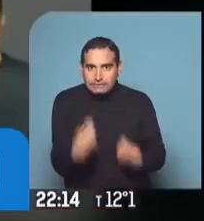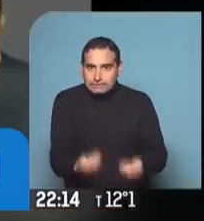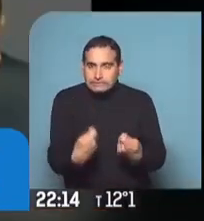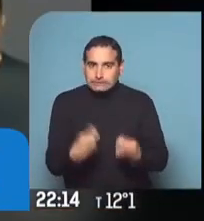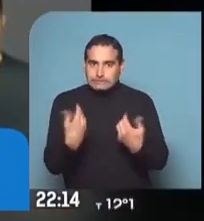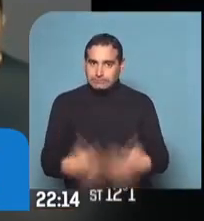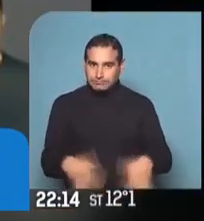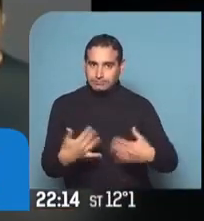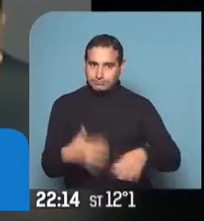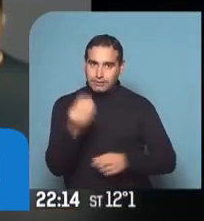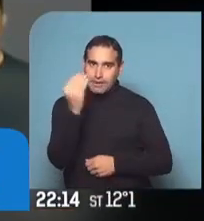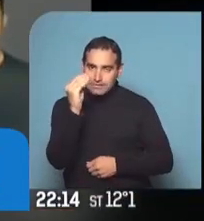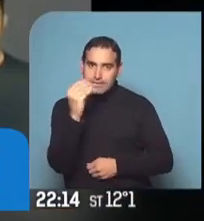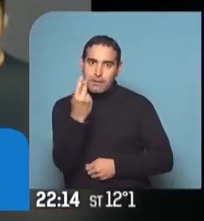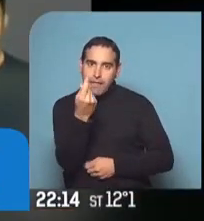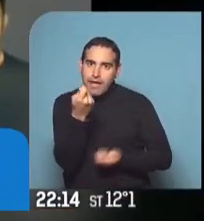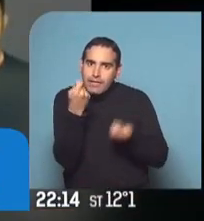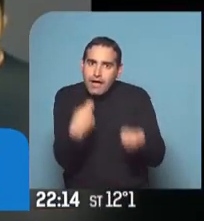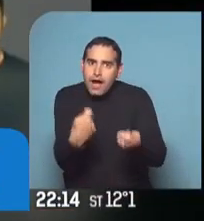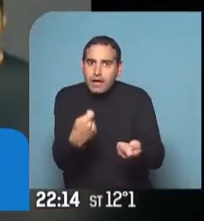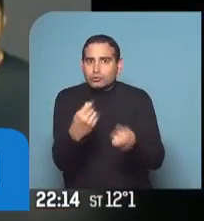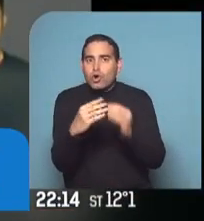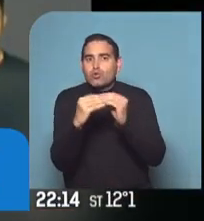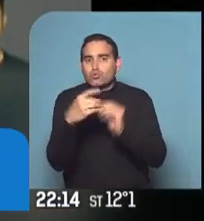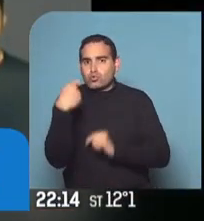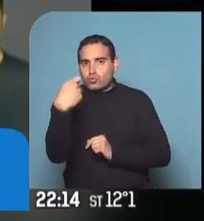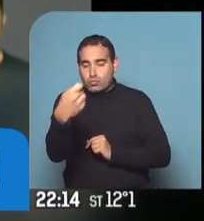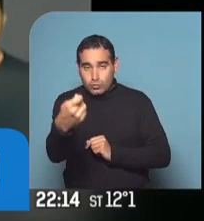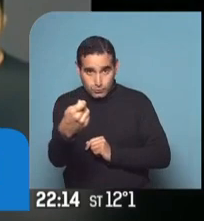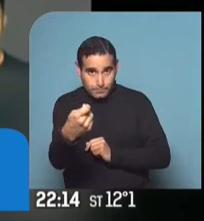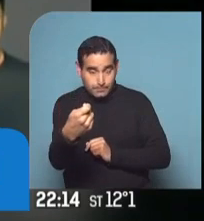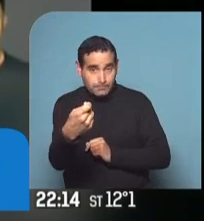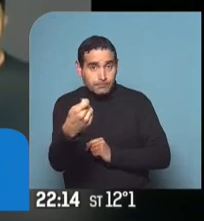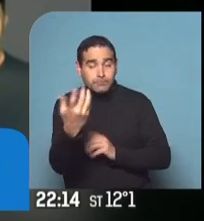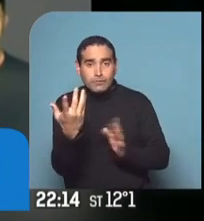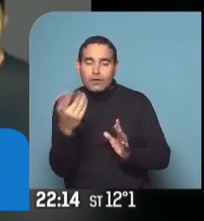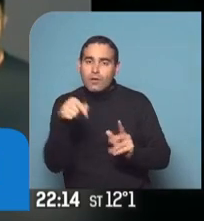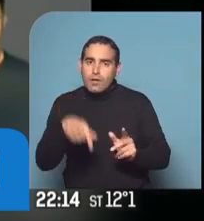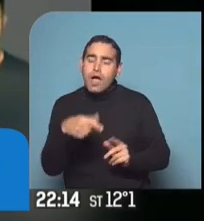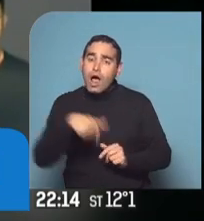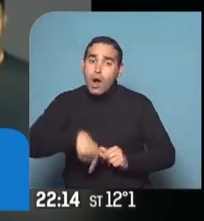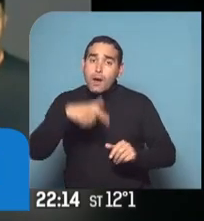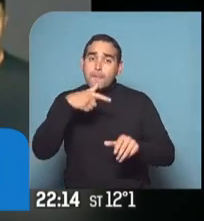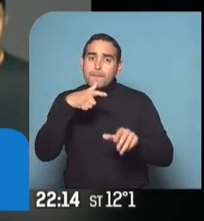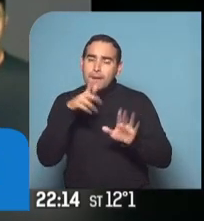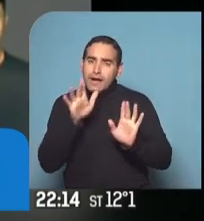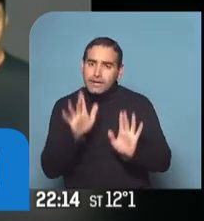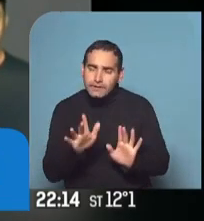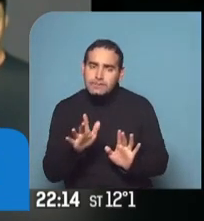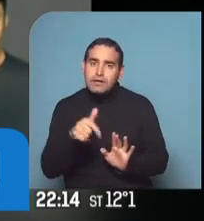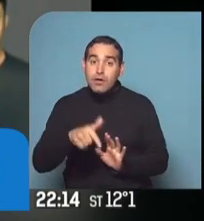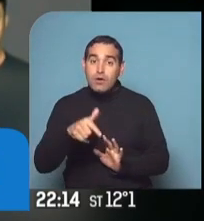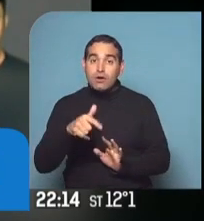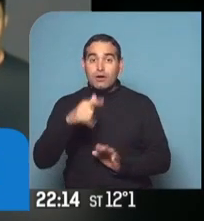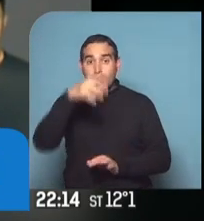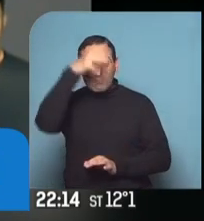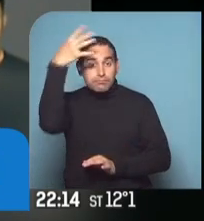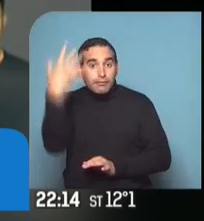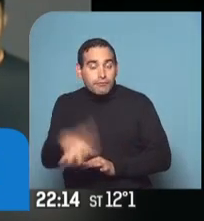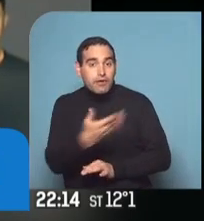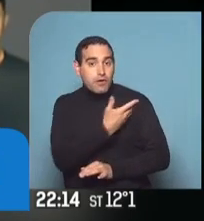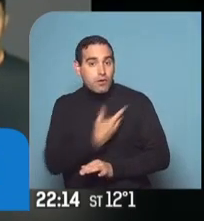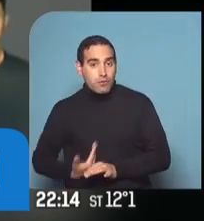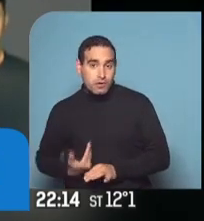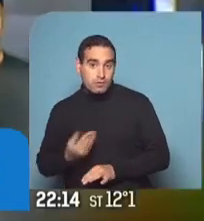pesado para Brasil, tiene una carga muy fuerte sobre el presupuesto. Bueno, pareciera que finalmente Bolsonaro, después de todos estos